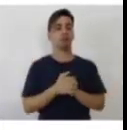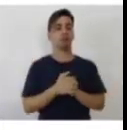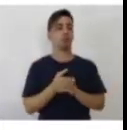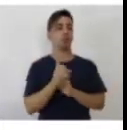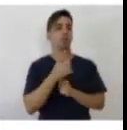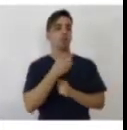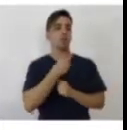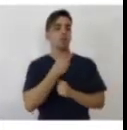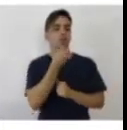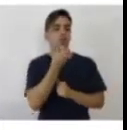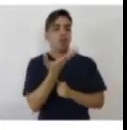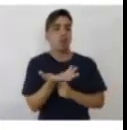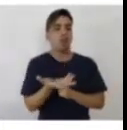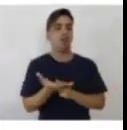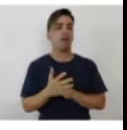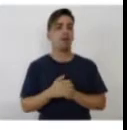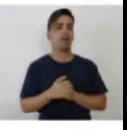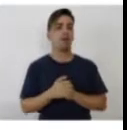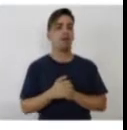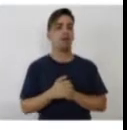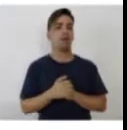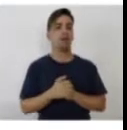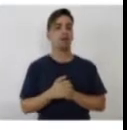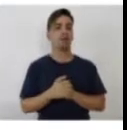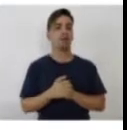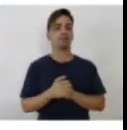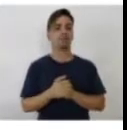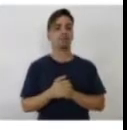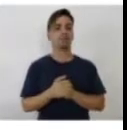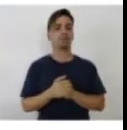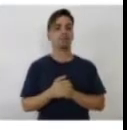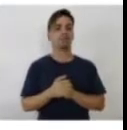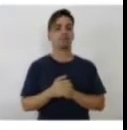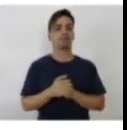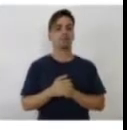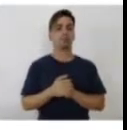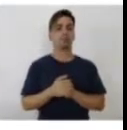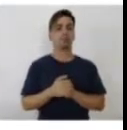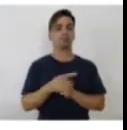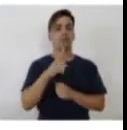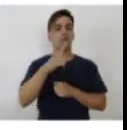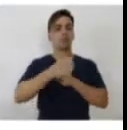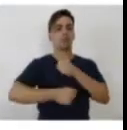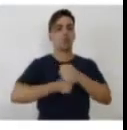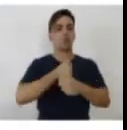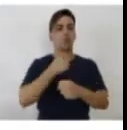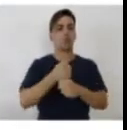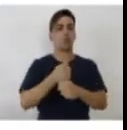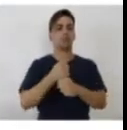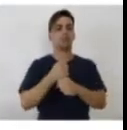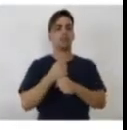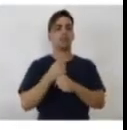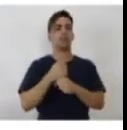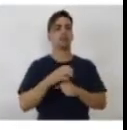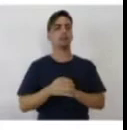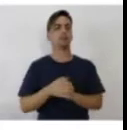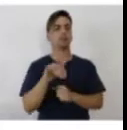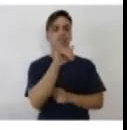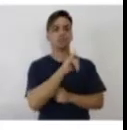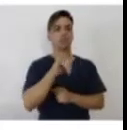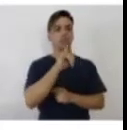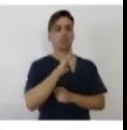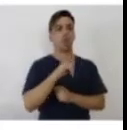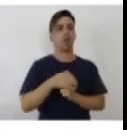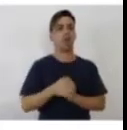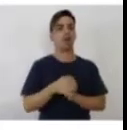intervienen no son parte del intervalo, se utiliza entonces el símbolo mayor